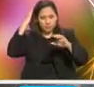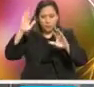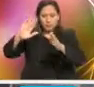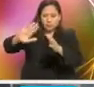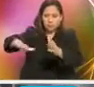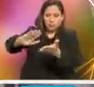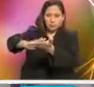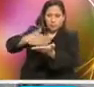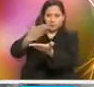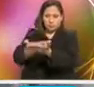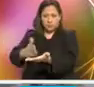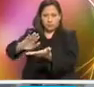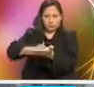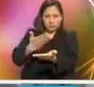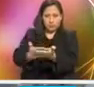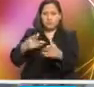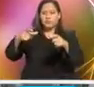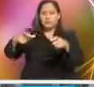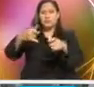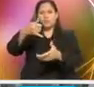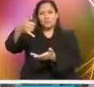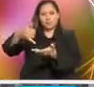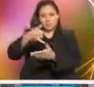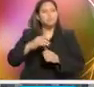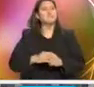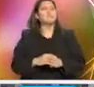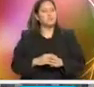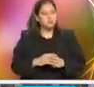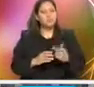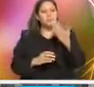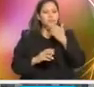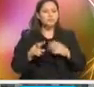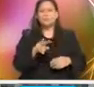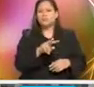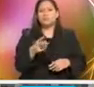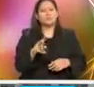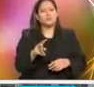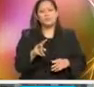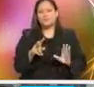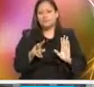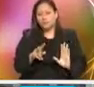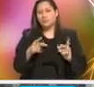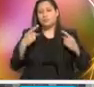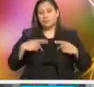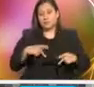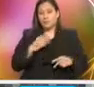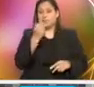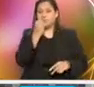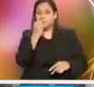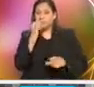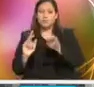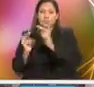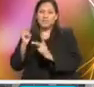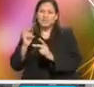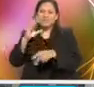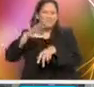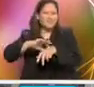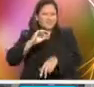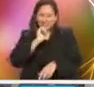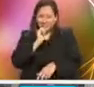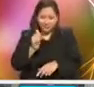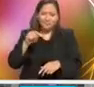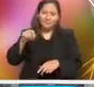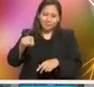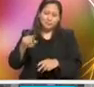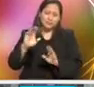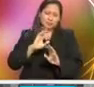caso, lo empanizamos y lo ponemos en el sartén, ¿no? Qué rico, Sí. qué rico. Cualquiera que sean las dos opciones, las personas Sí. que llevan una alimentación vegana, bueno, pues Exacto. aquí tienen una opción Ahí